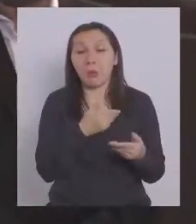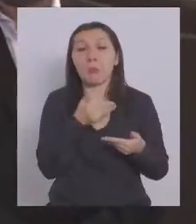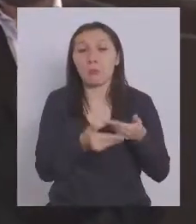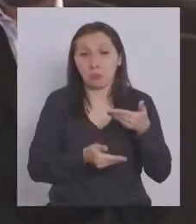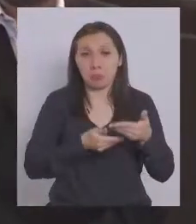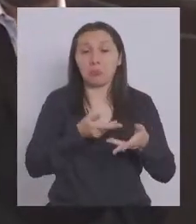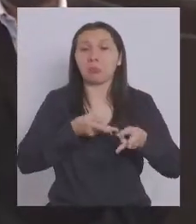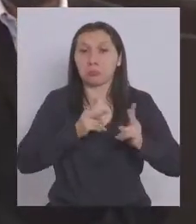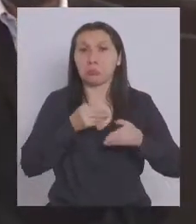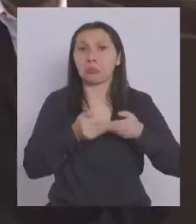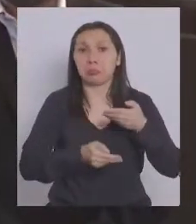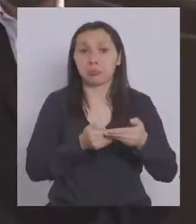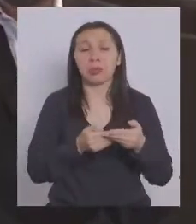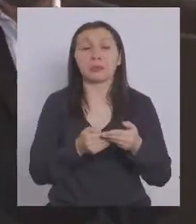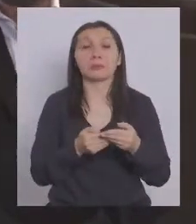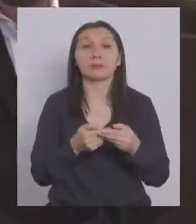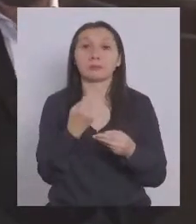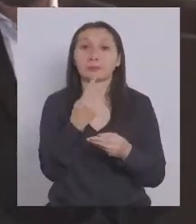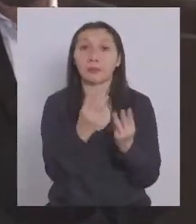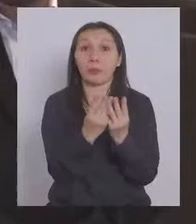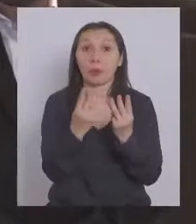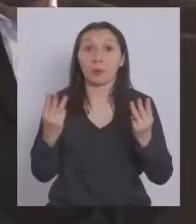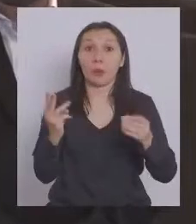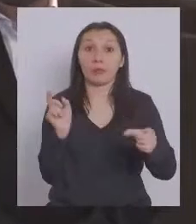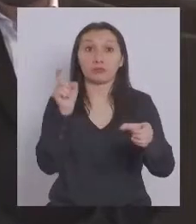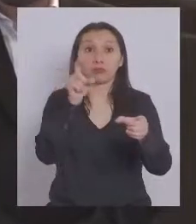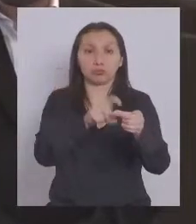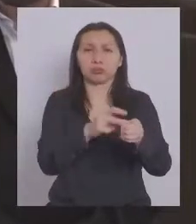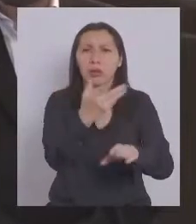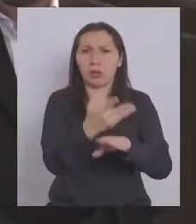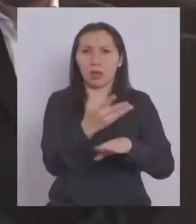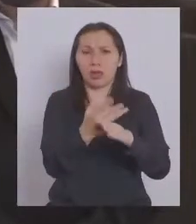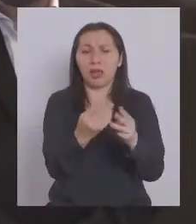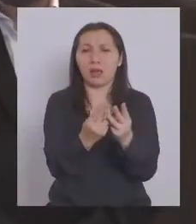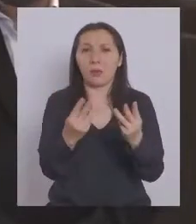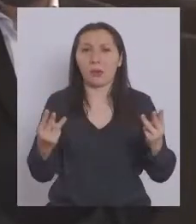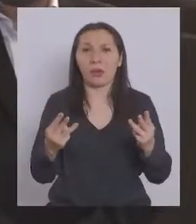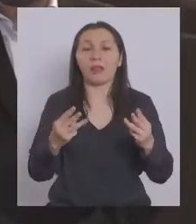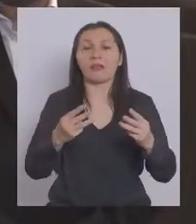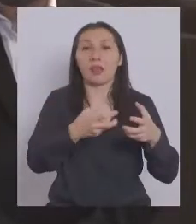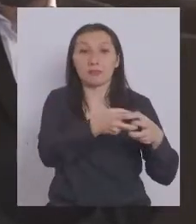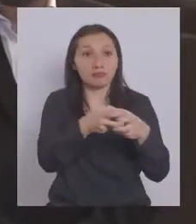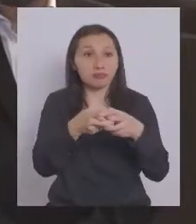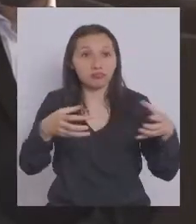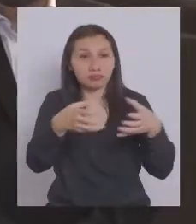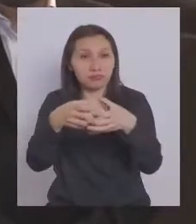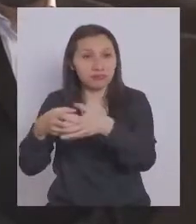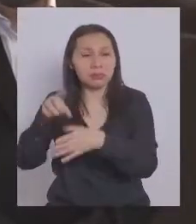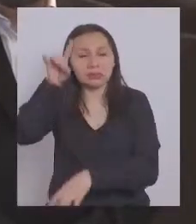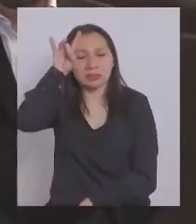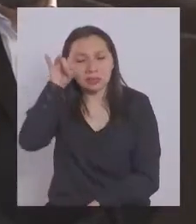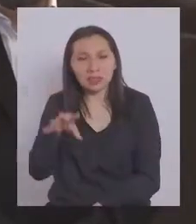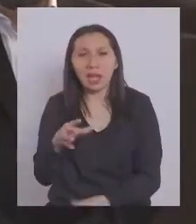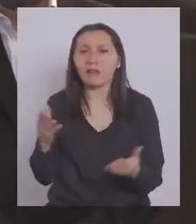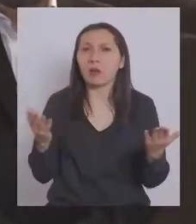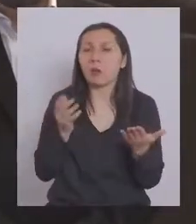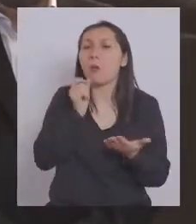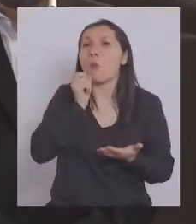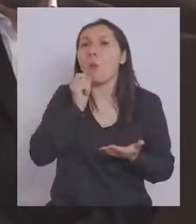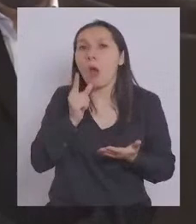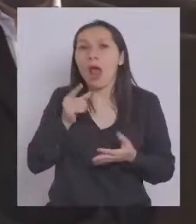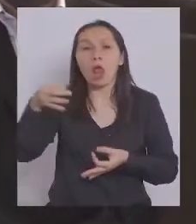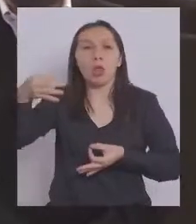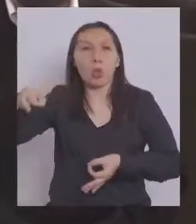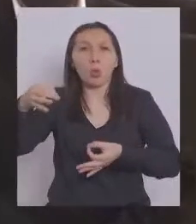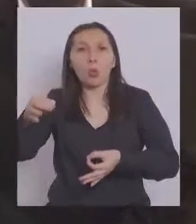que ha seguido funcionando, la plataforma para postular ya existe y los gremios ya saben bien cuáles son los tipos